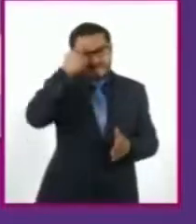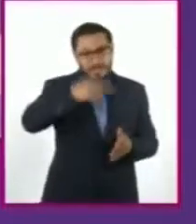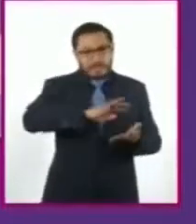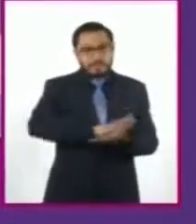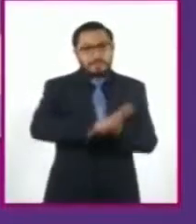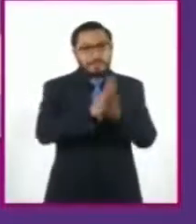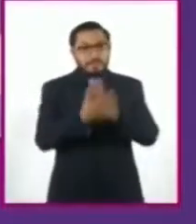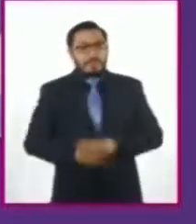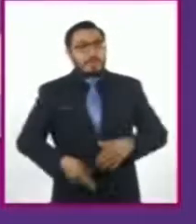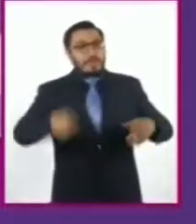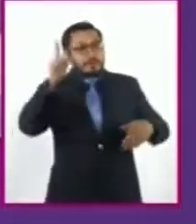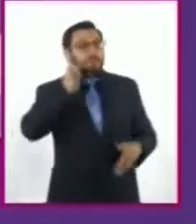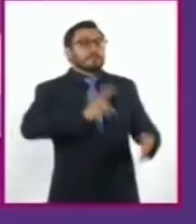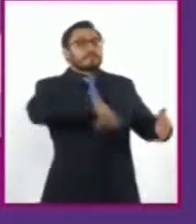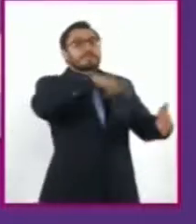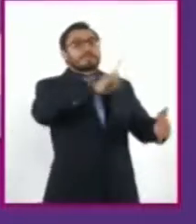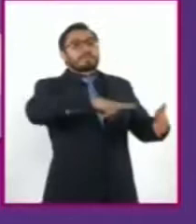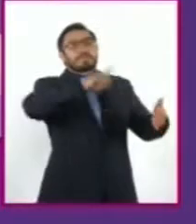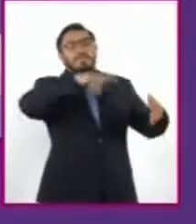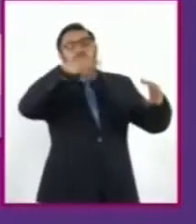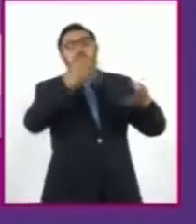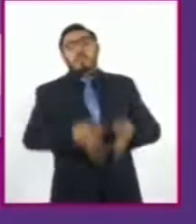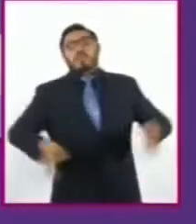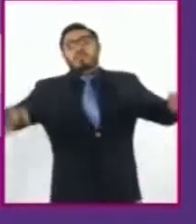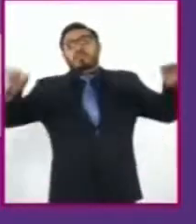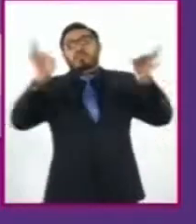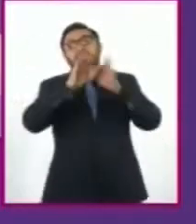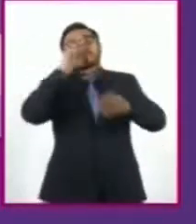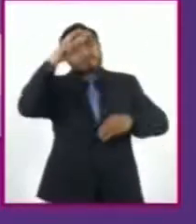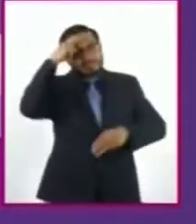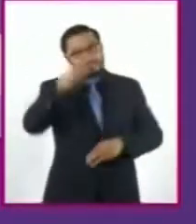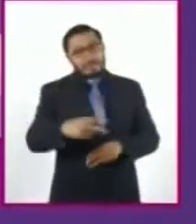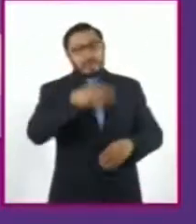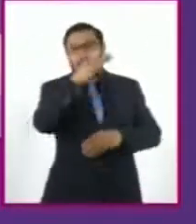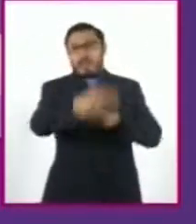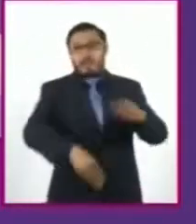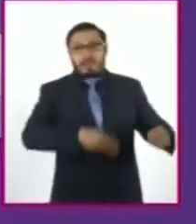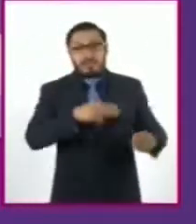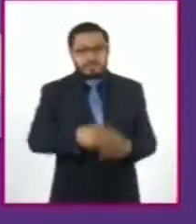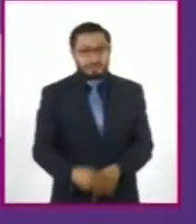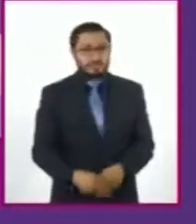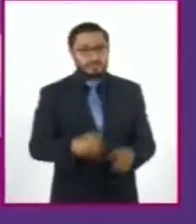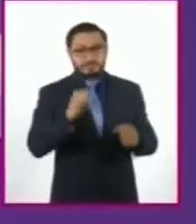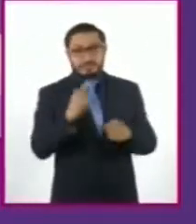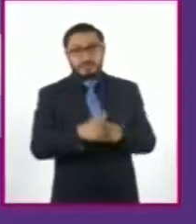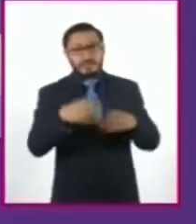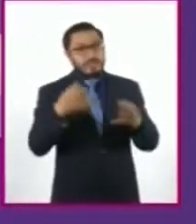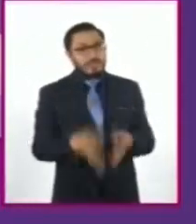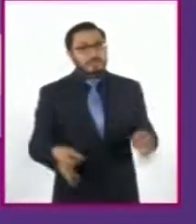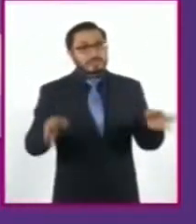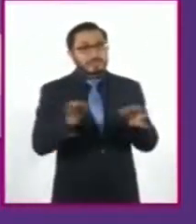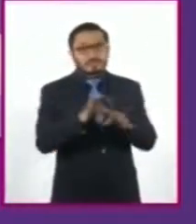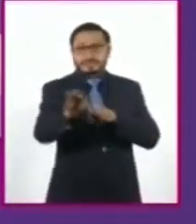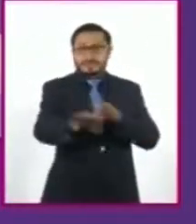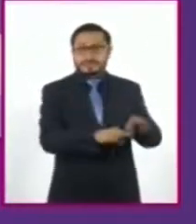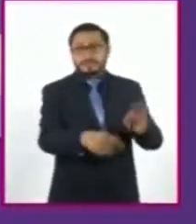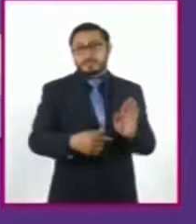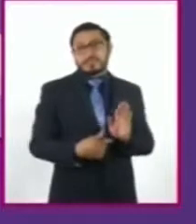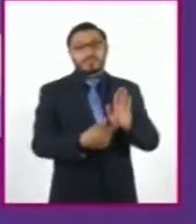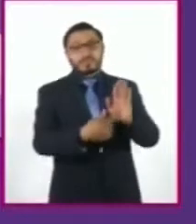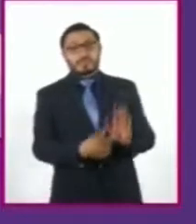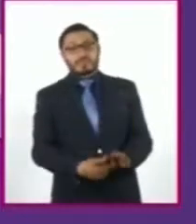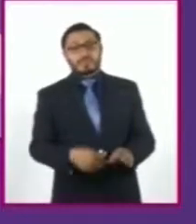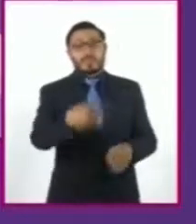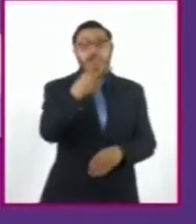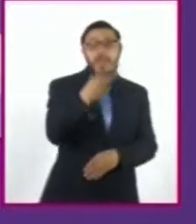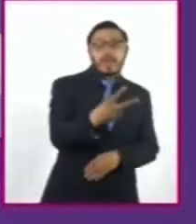una pintora emblemática en México y en el mundo. Una de sus principales obras es Las dos